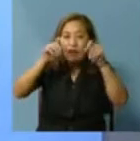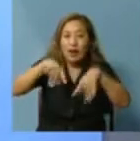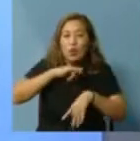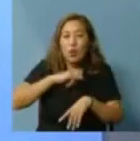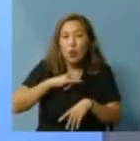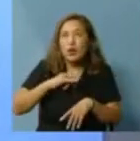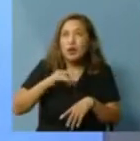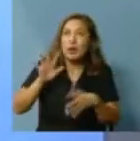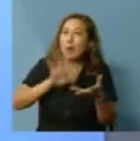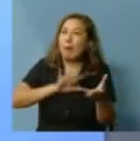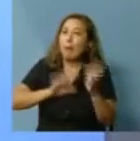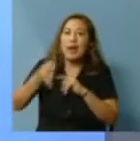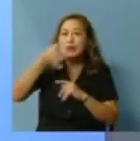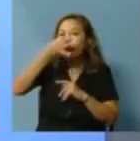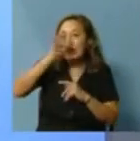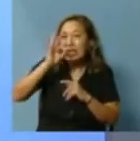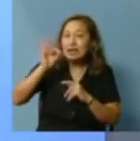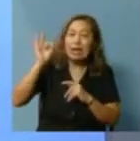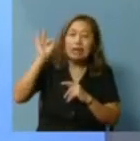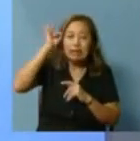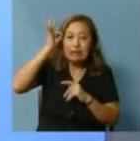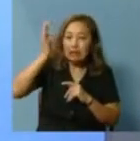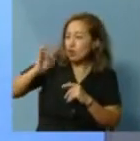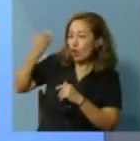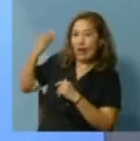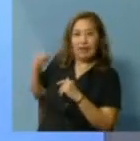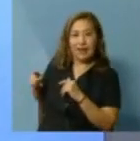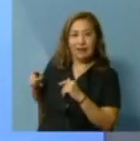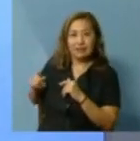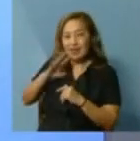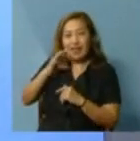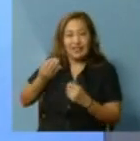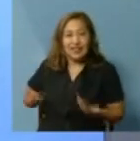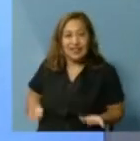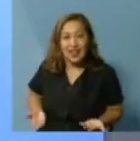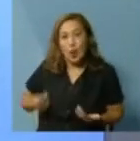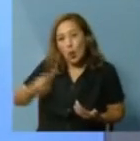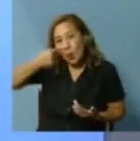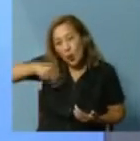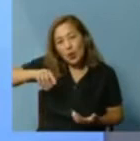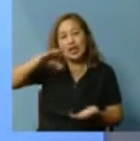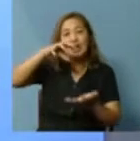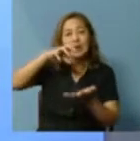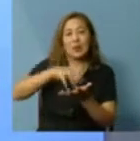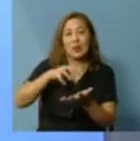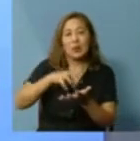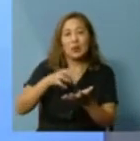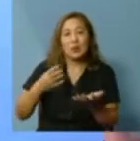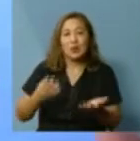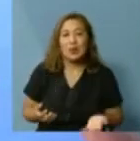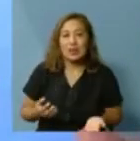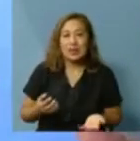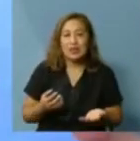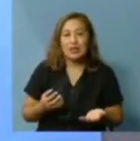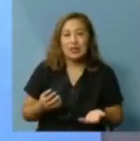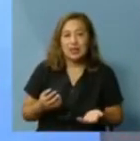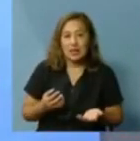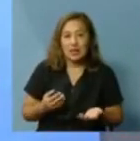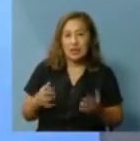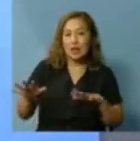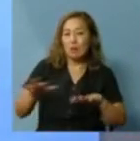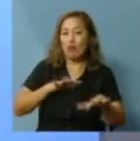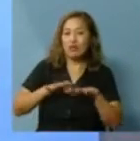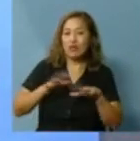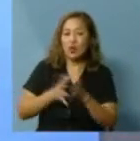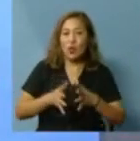estamos hablando de más de 20 30 años porque es así si la última el último digamos movimiento